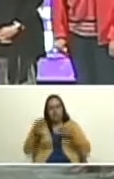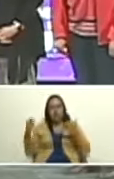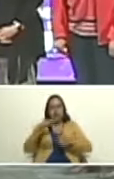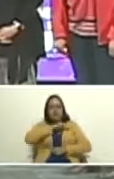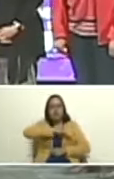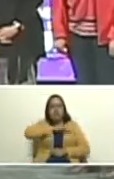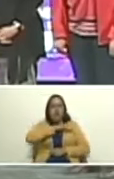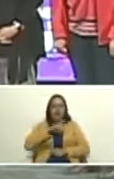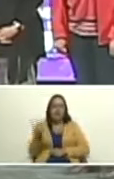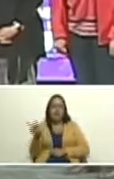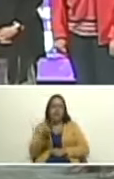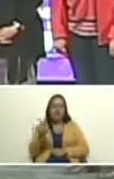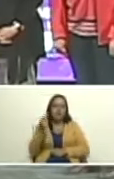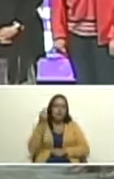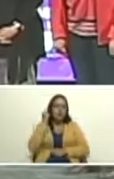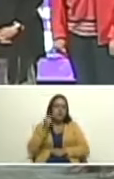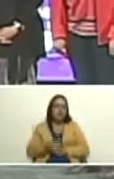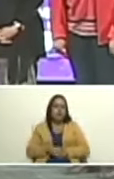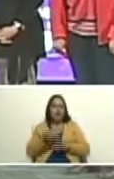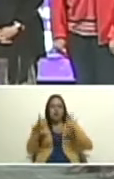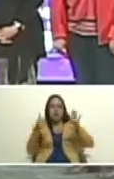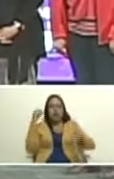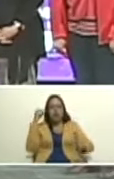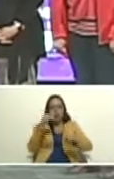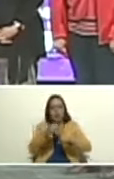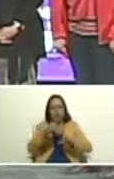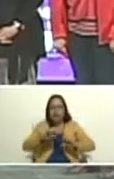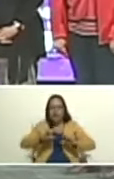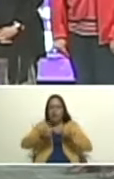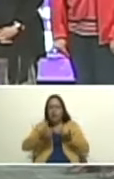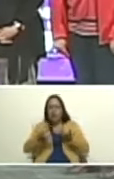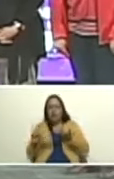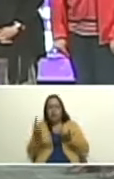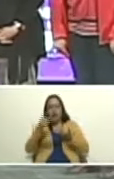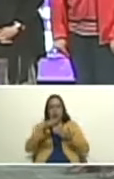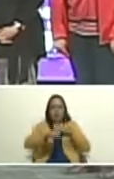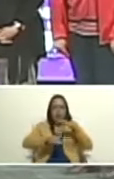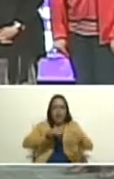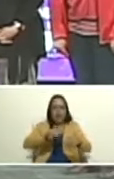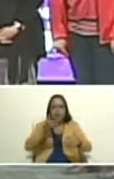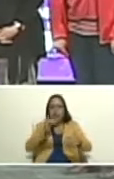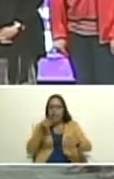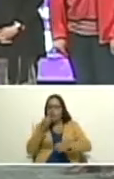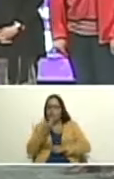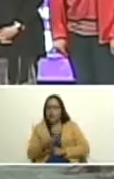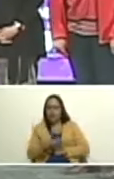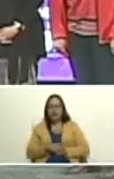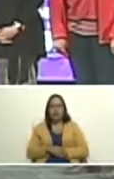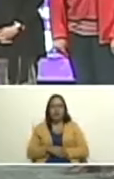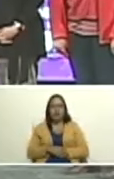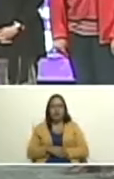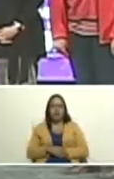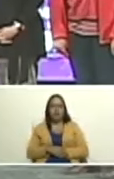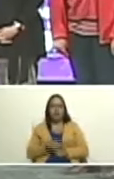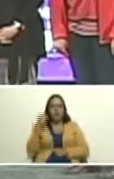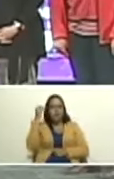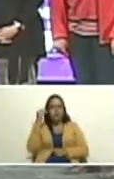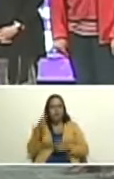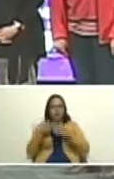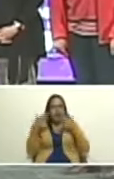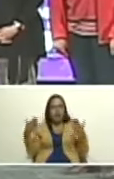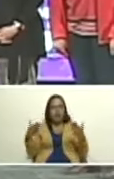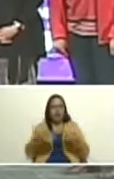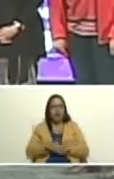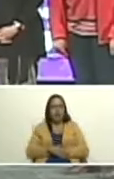con 6 vértices. Hemos dado los primeros pasos y ha ido bien. Pensar en grande, porque el